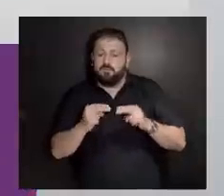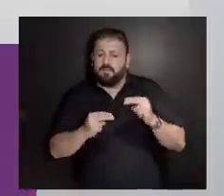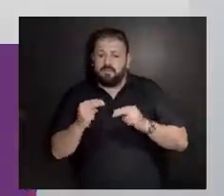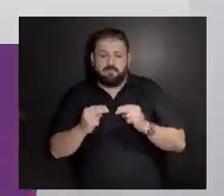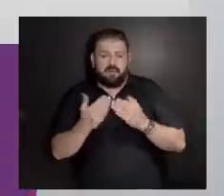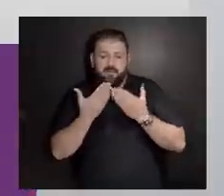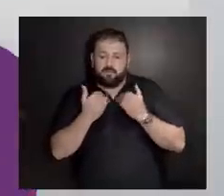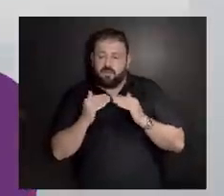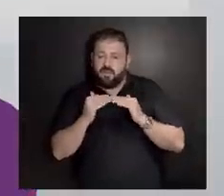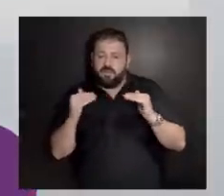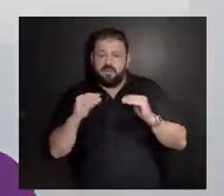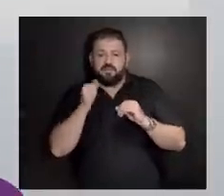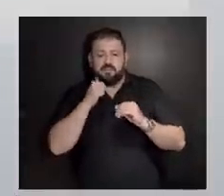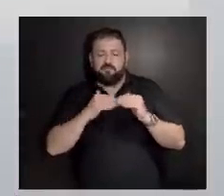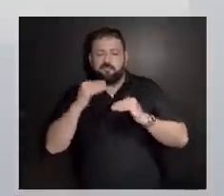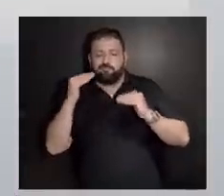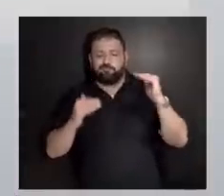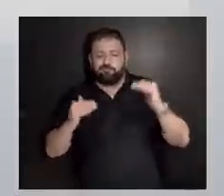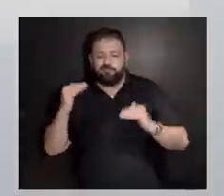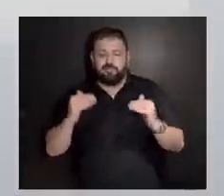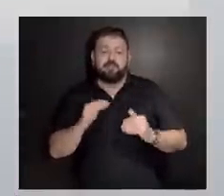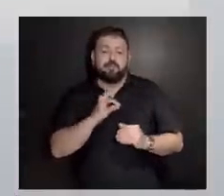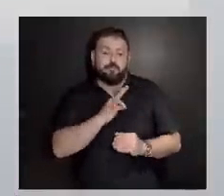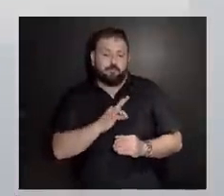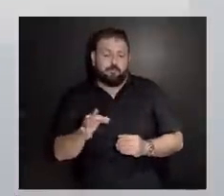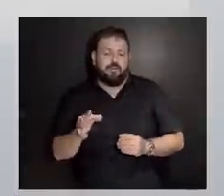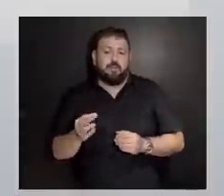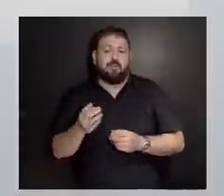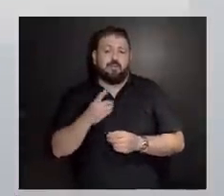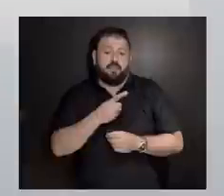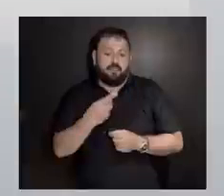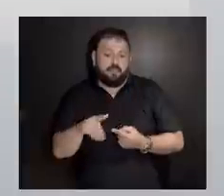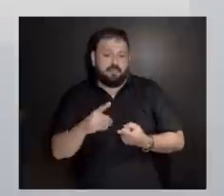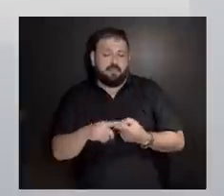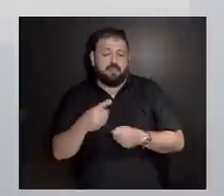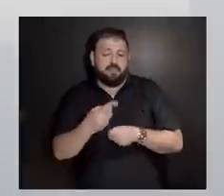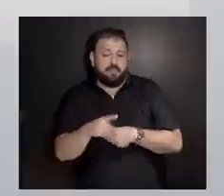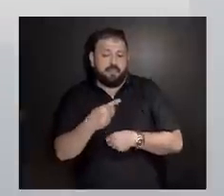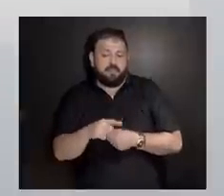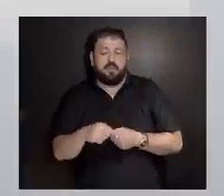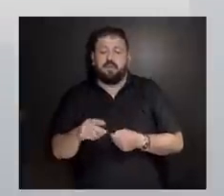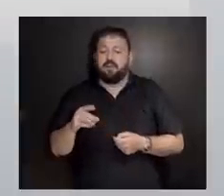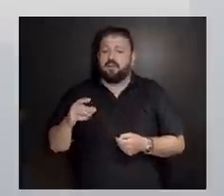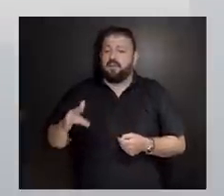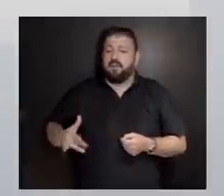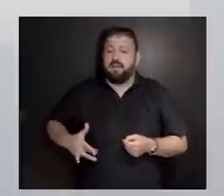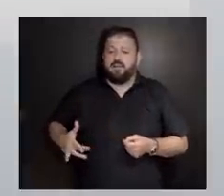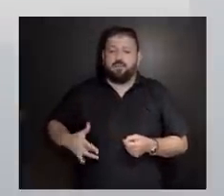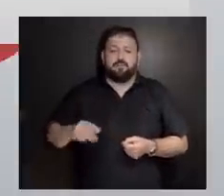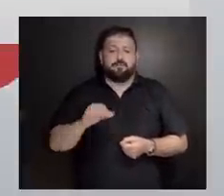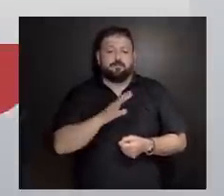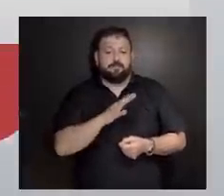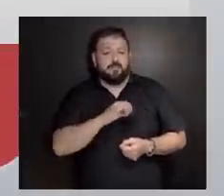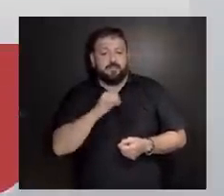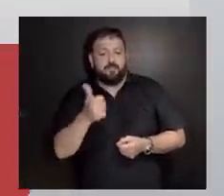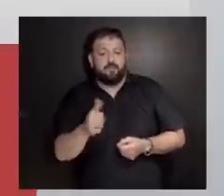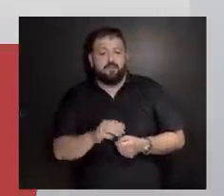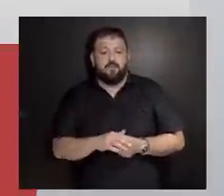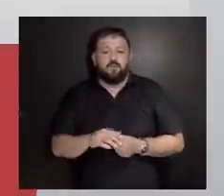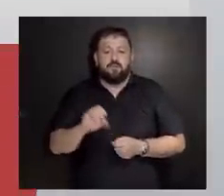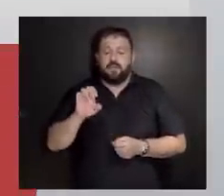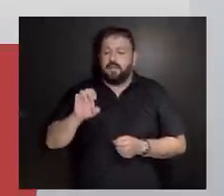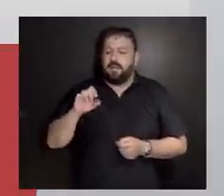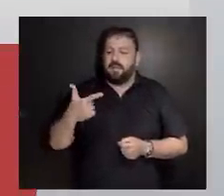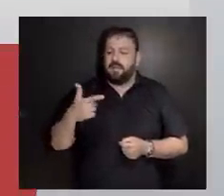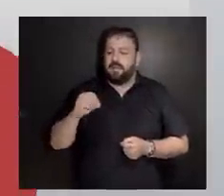adecuados, uno de los órganos también que se pueden dañar pues son los riñones. Aquí tenemos Egoplant, que es un producto que contiene extractos